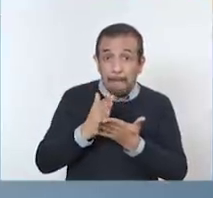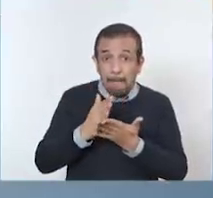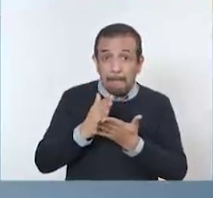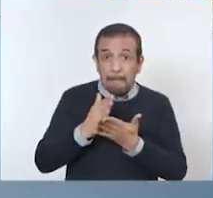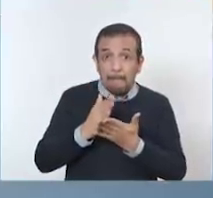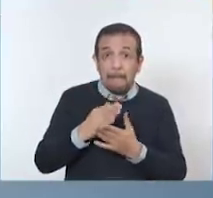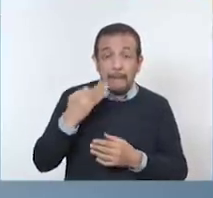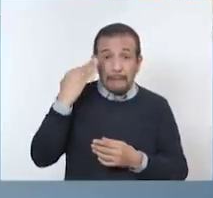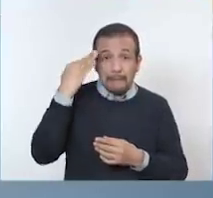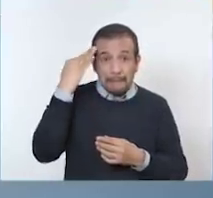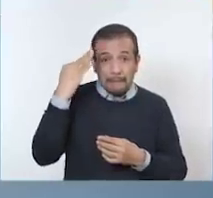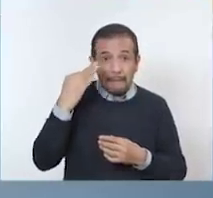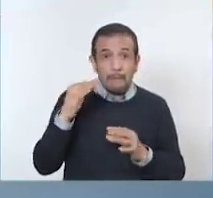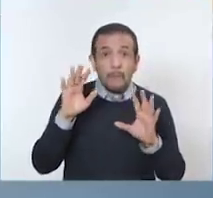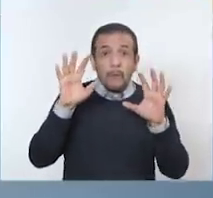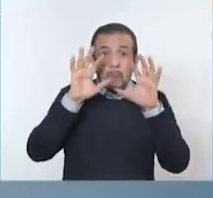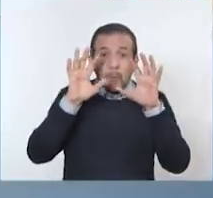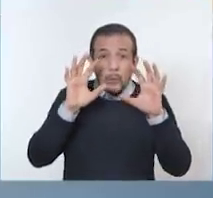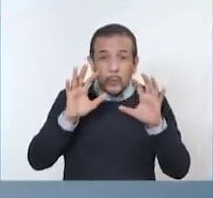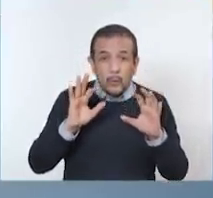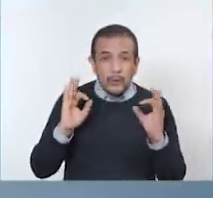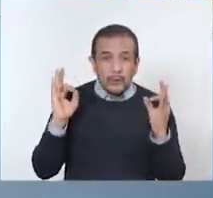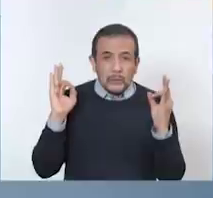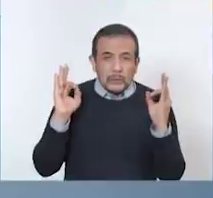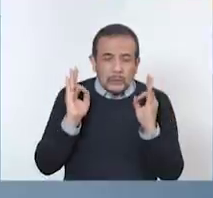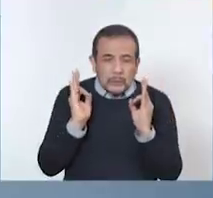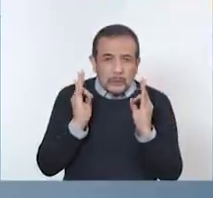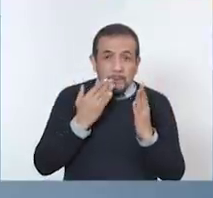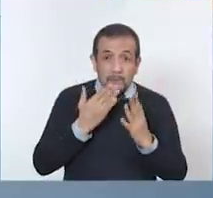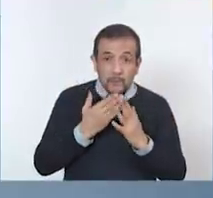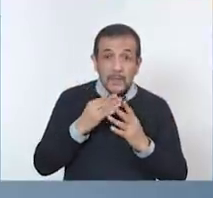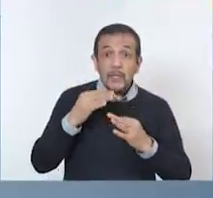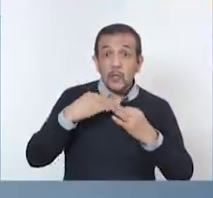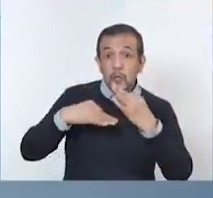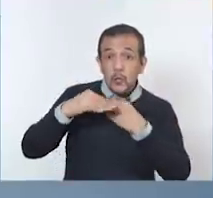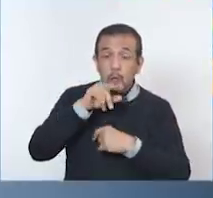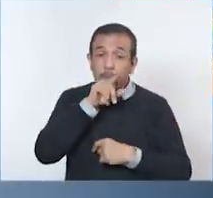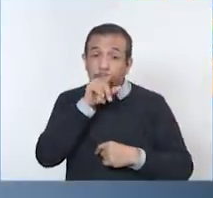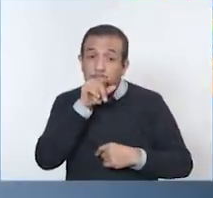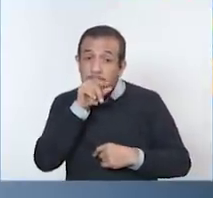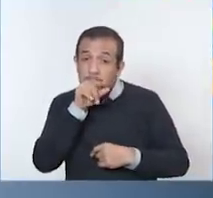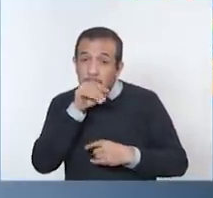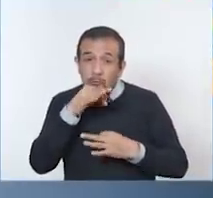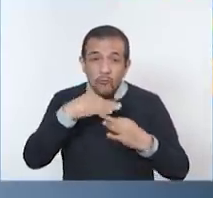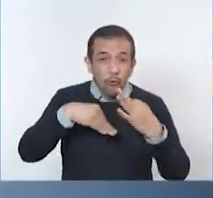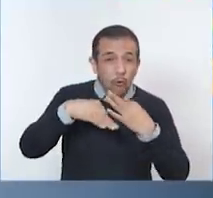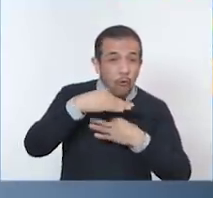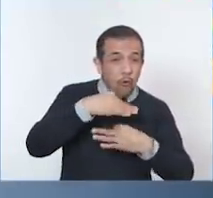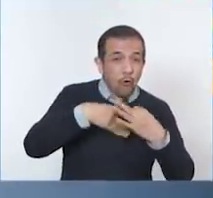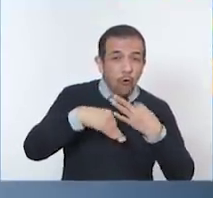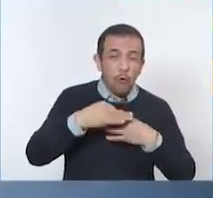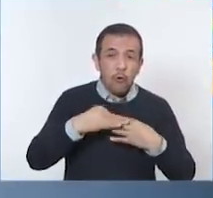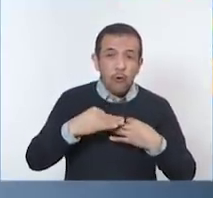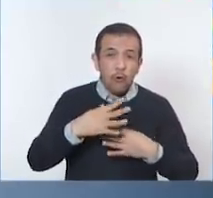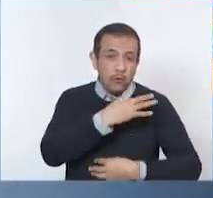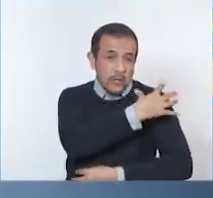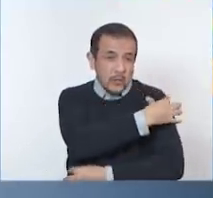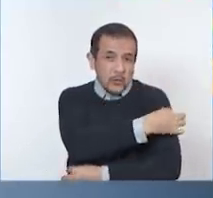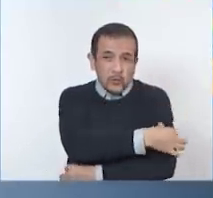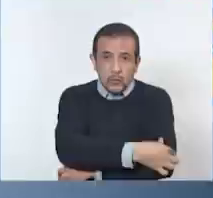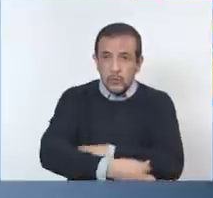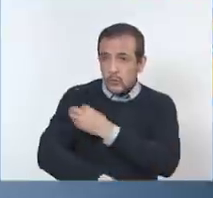invierno. Y para el invierno se preparaban todas las aves. Todos sacaron